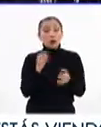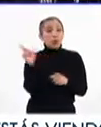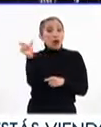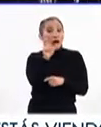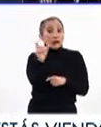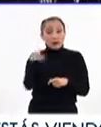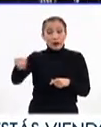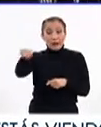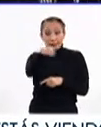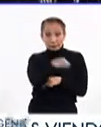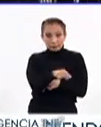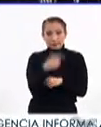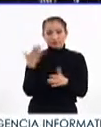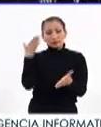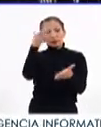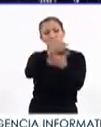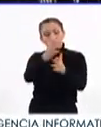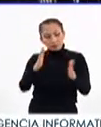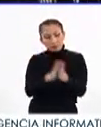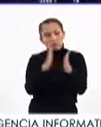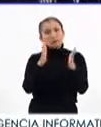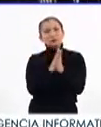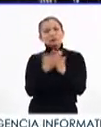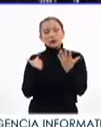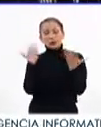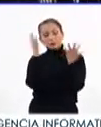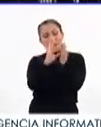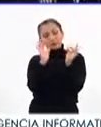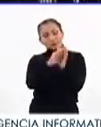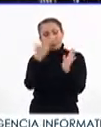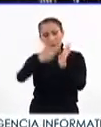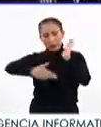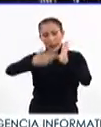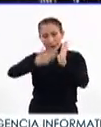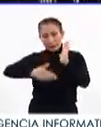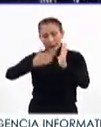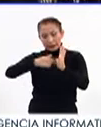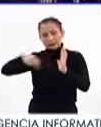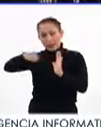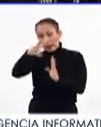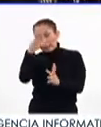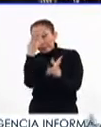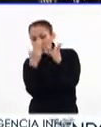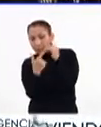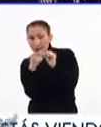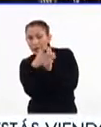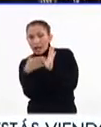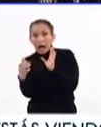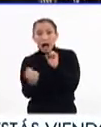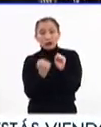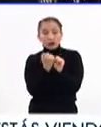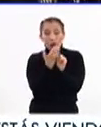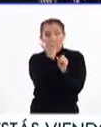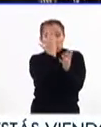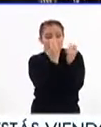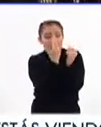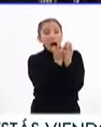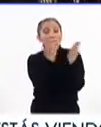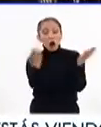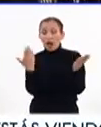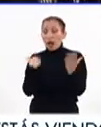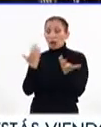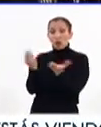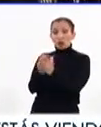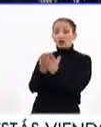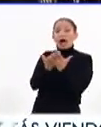momento en el que ellos participan como instructores, como talleristas de lo que han aprendido durante el año. Ahora ya no es